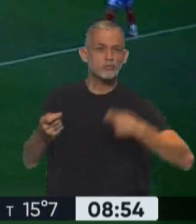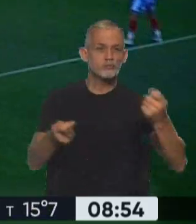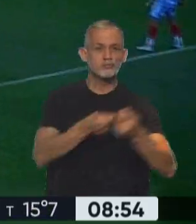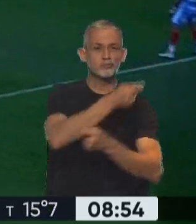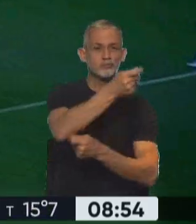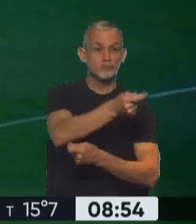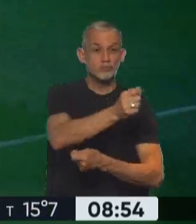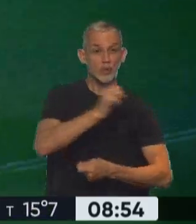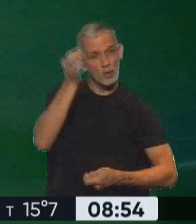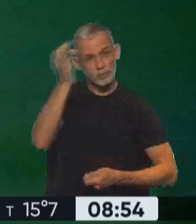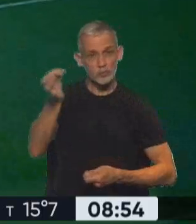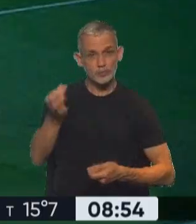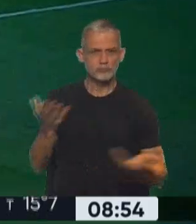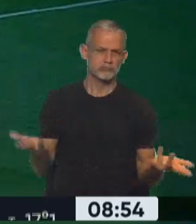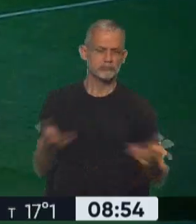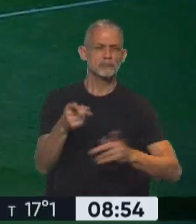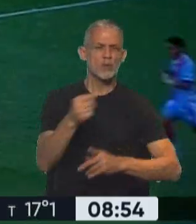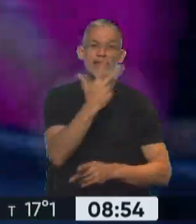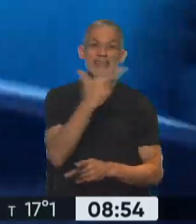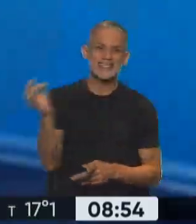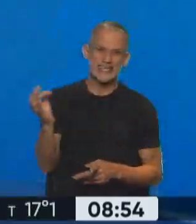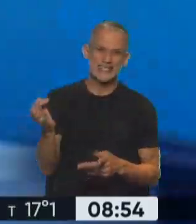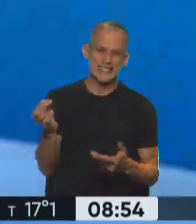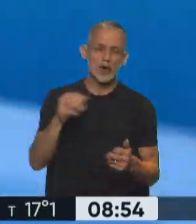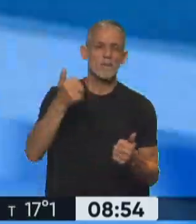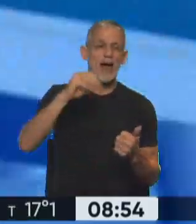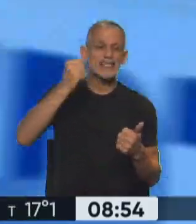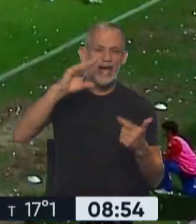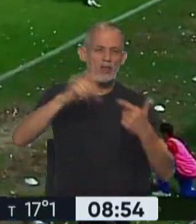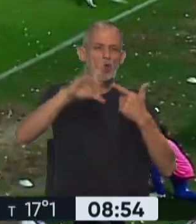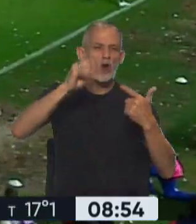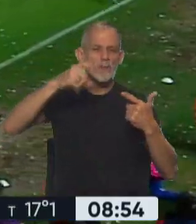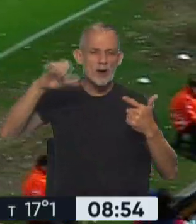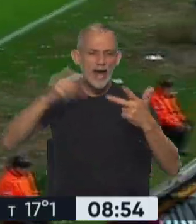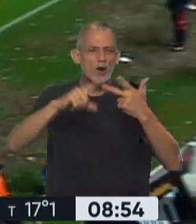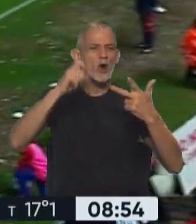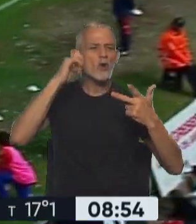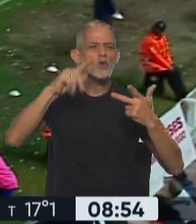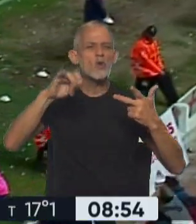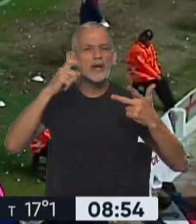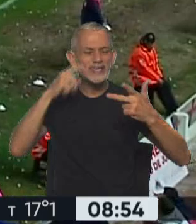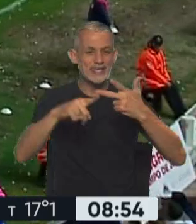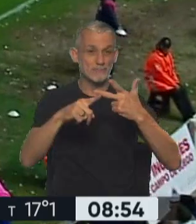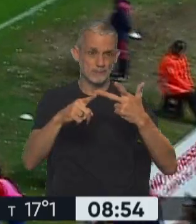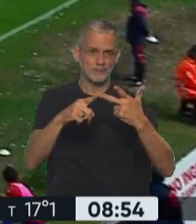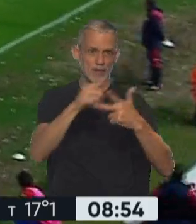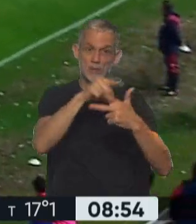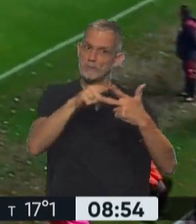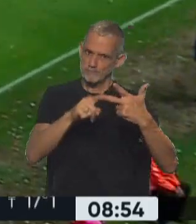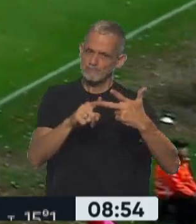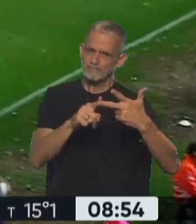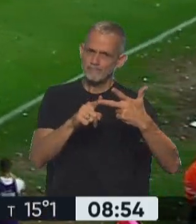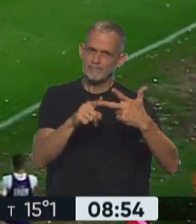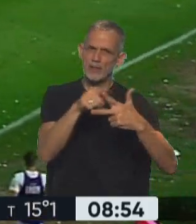también. Y lo Mónaco para lo que fue el 3-0. Machado, lo Mónaco, Kruski. Lo Mónaco, Kruski. Acordate que van a ser